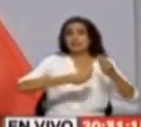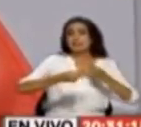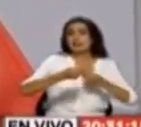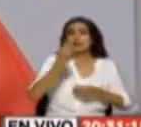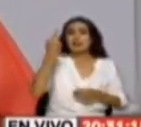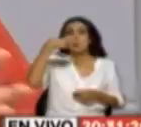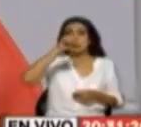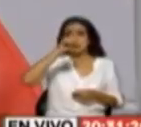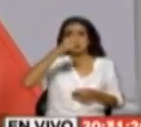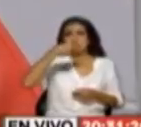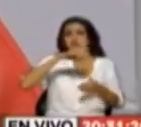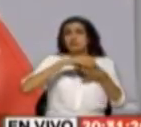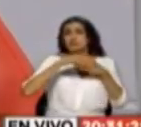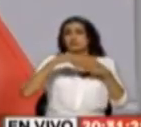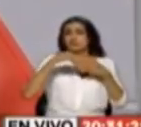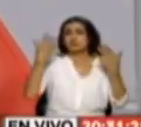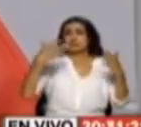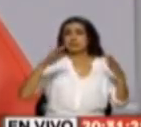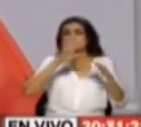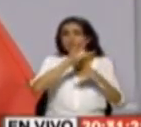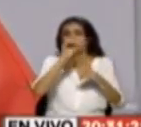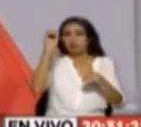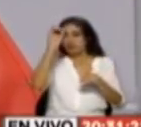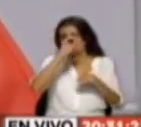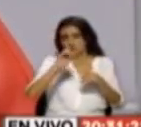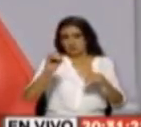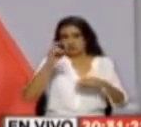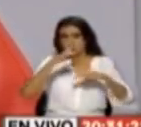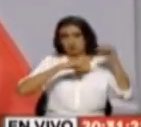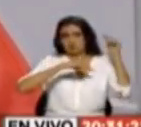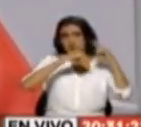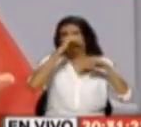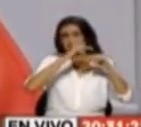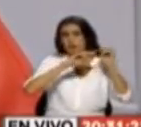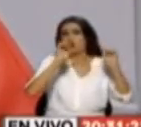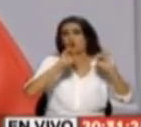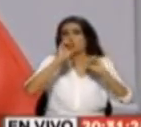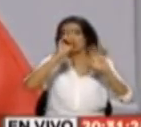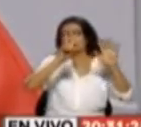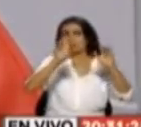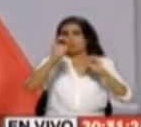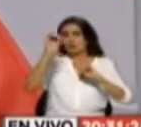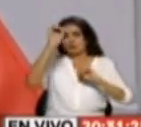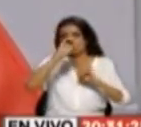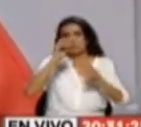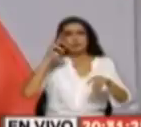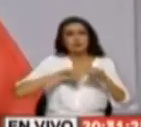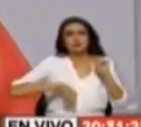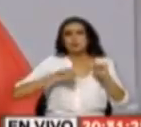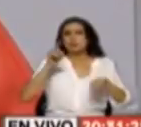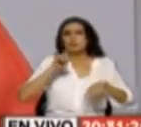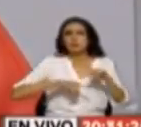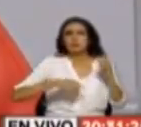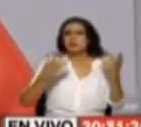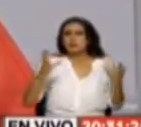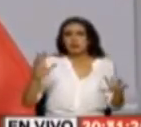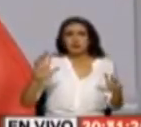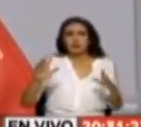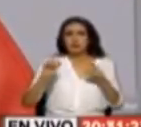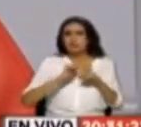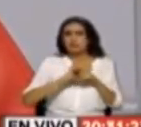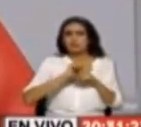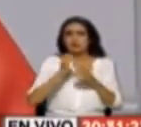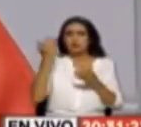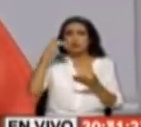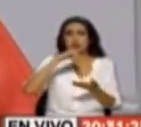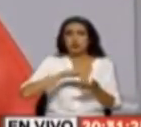obras que no llegaban al 50% o en algunos casos que tenían un avance del 70% y más, no podían ponerse a